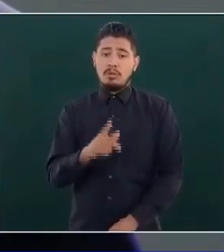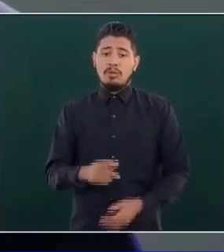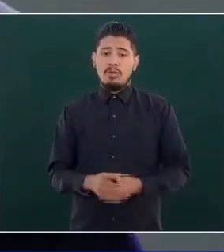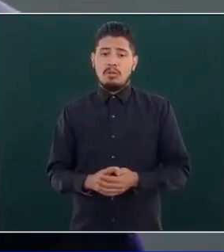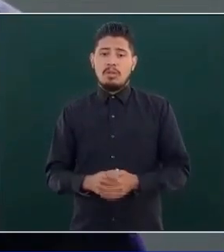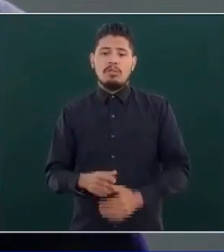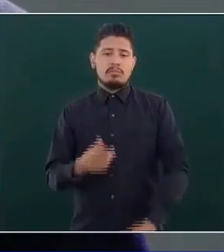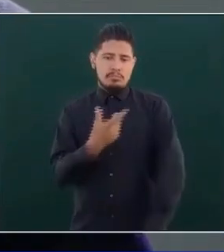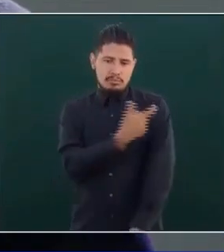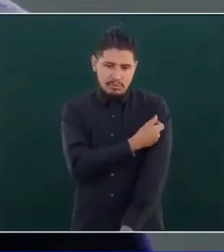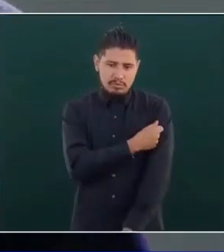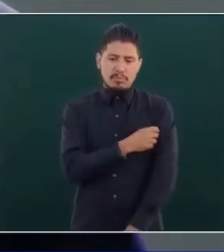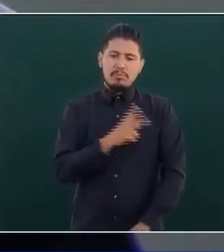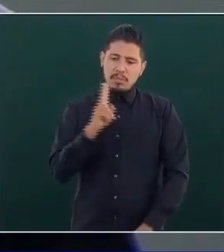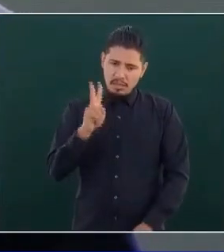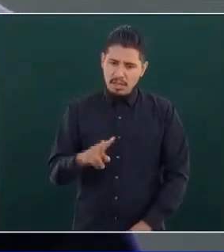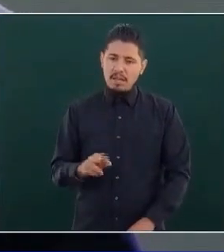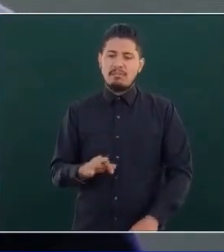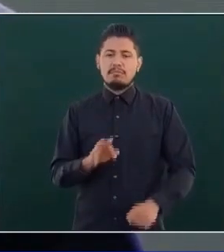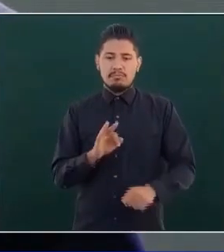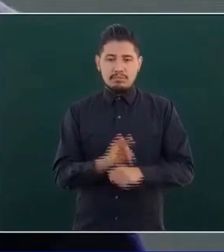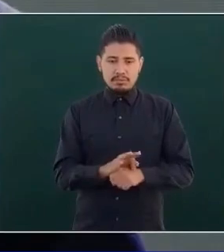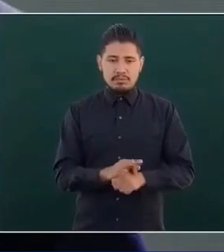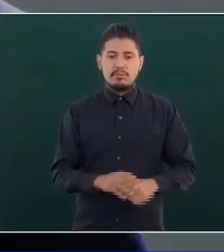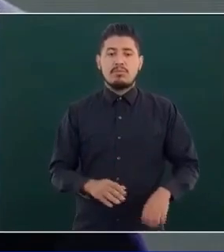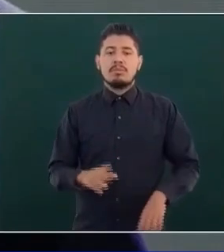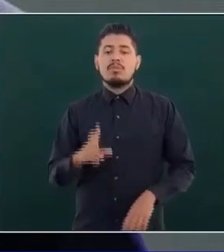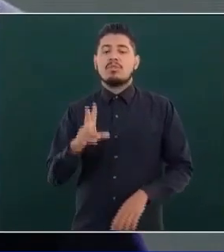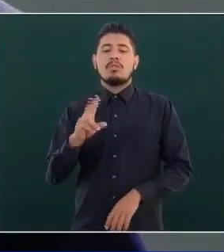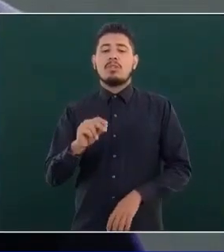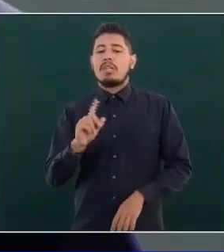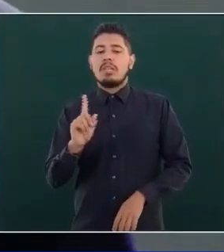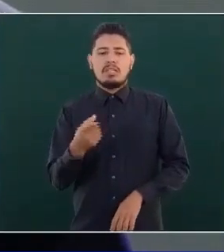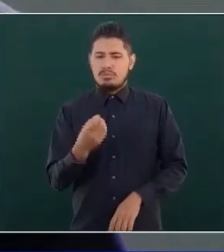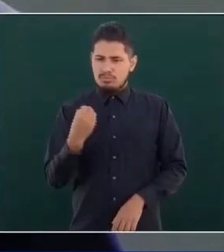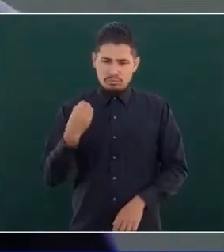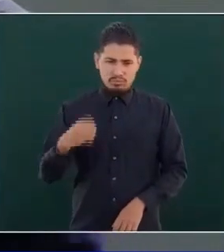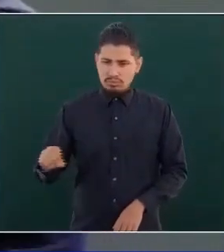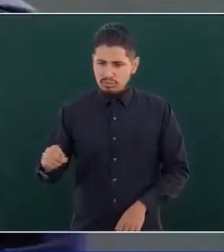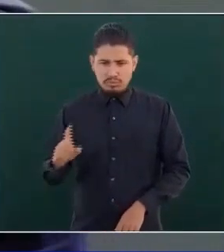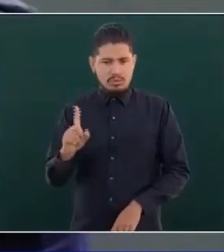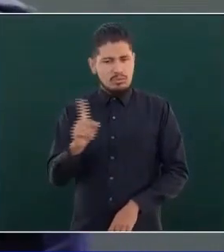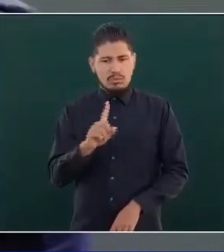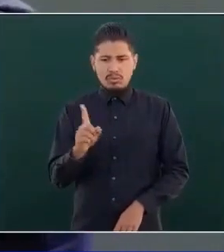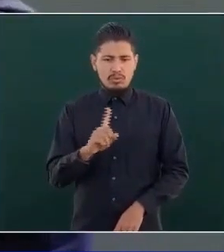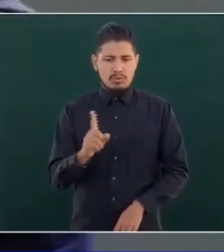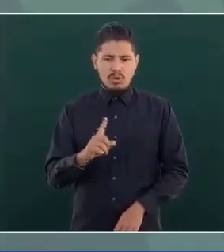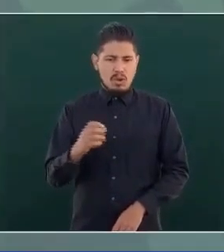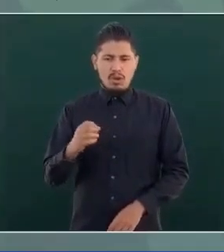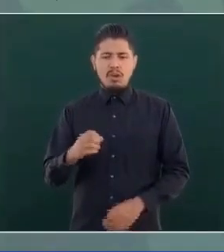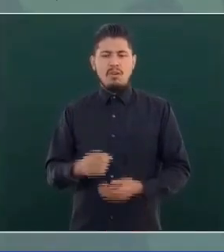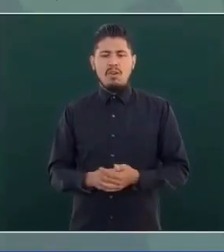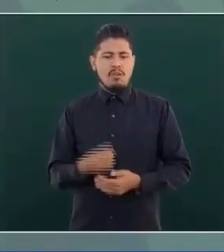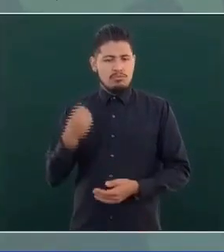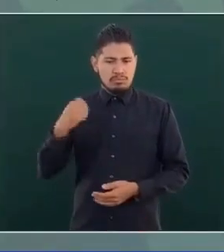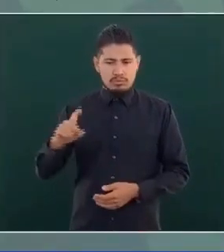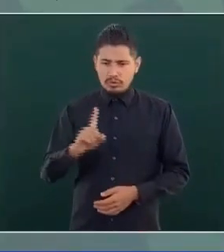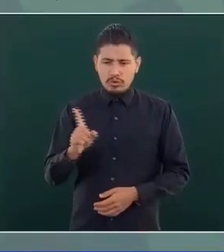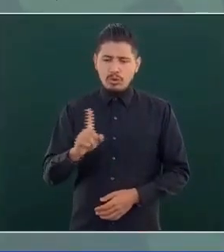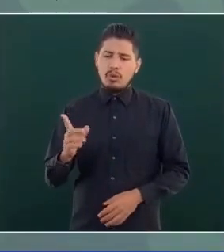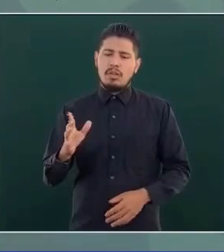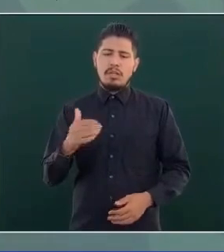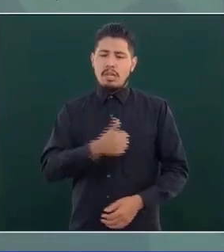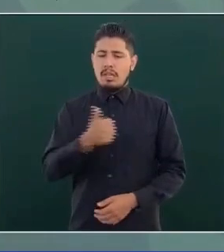acepte vacunarse, protegerse. Y no es obligatorio, no es por la fuerza, es